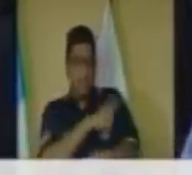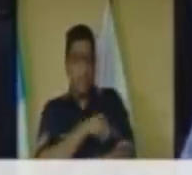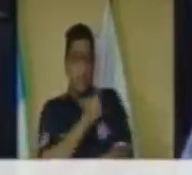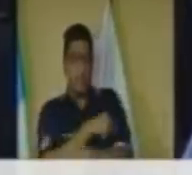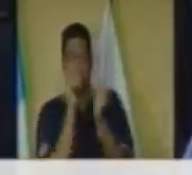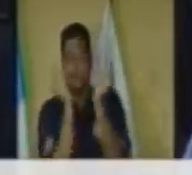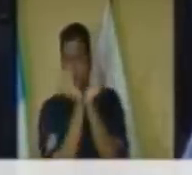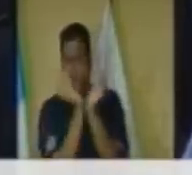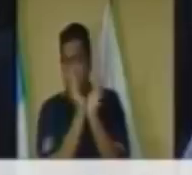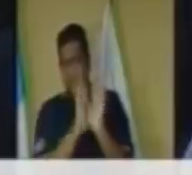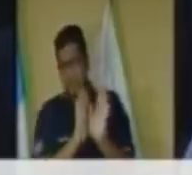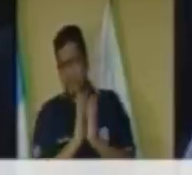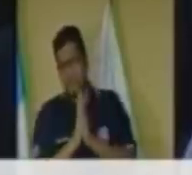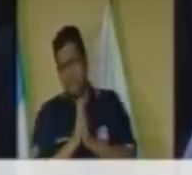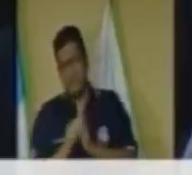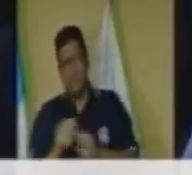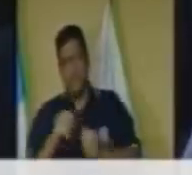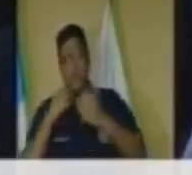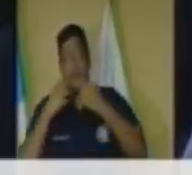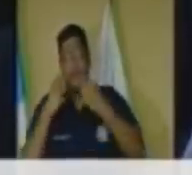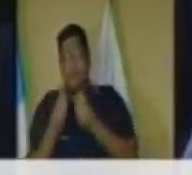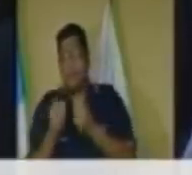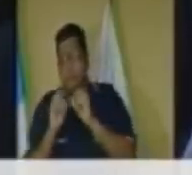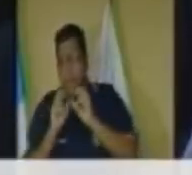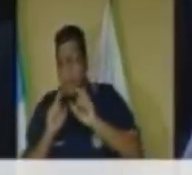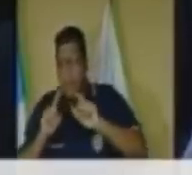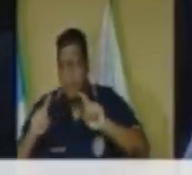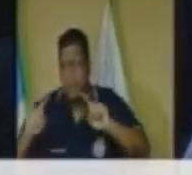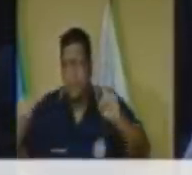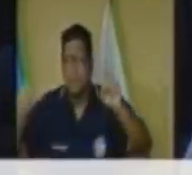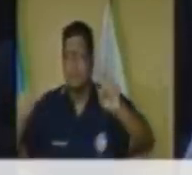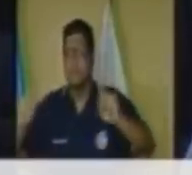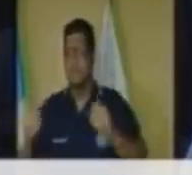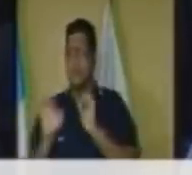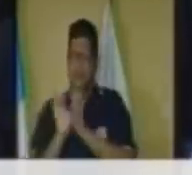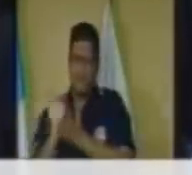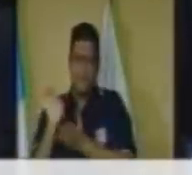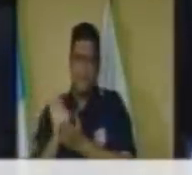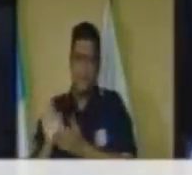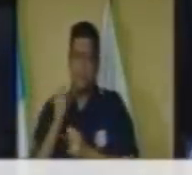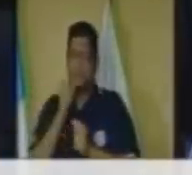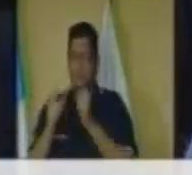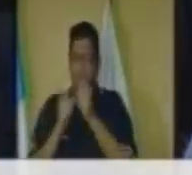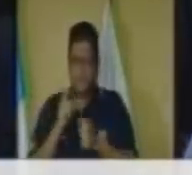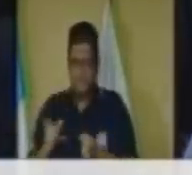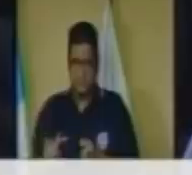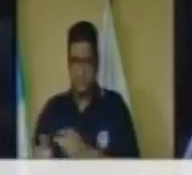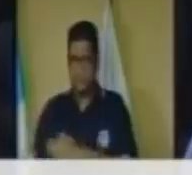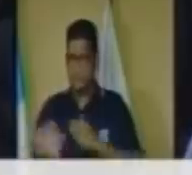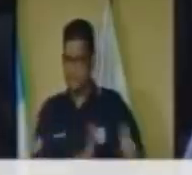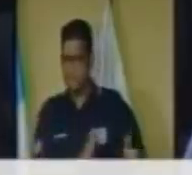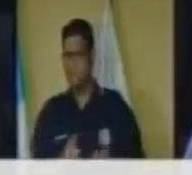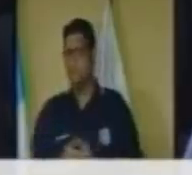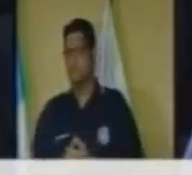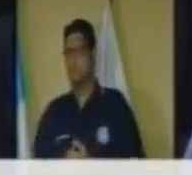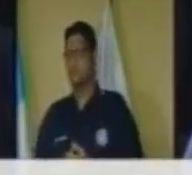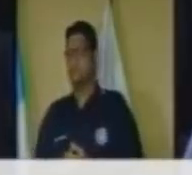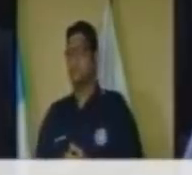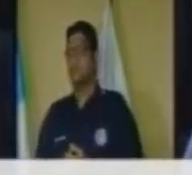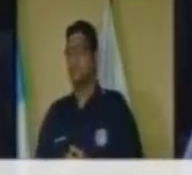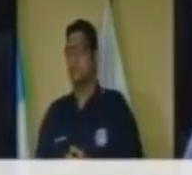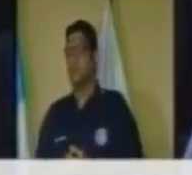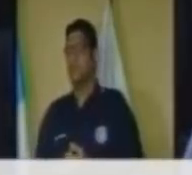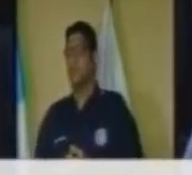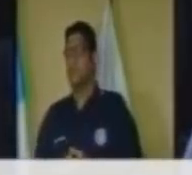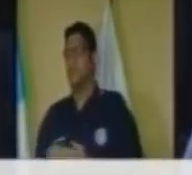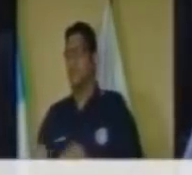Yo quisiera pasarle el micrófono, si no hay otra pregunta. Ya, perdón. Ministro, en torno al